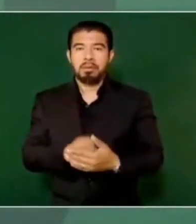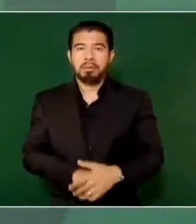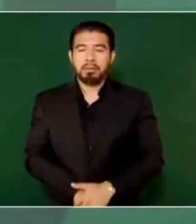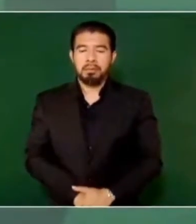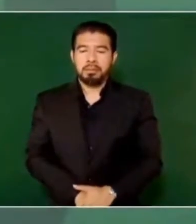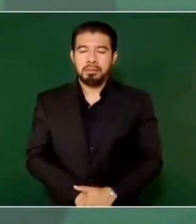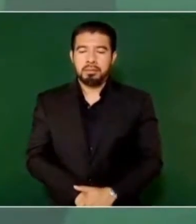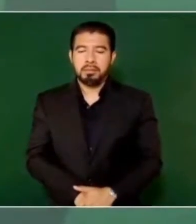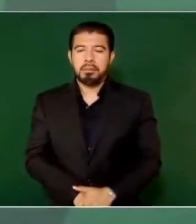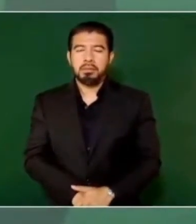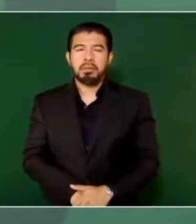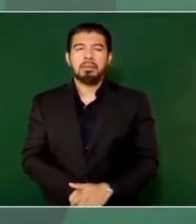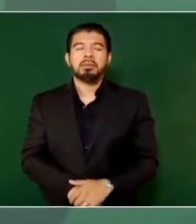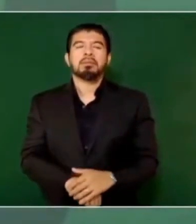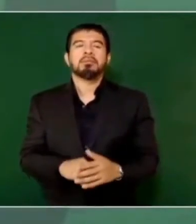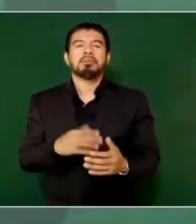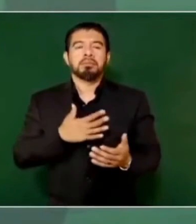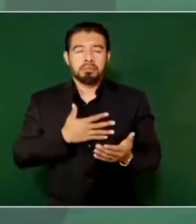cuento algo sobre eso,